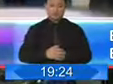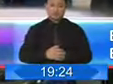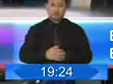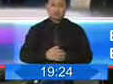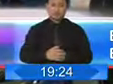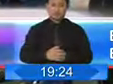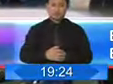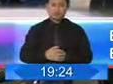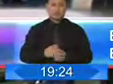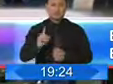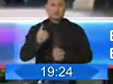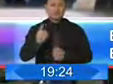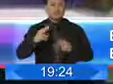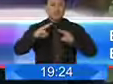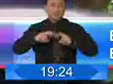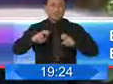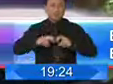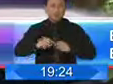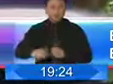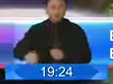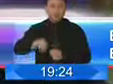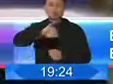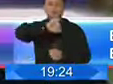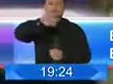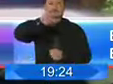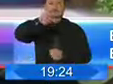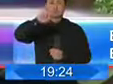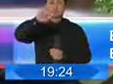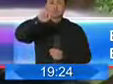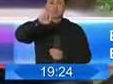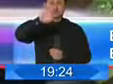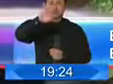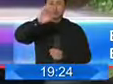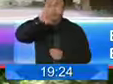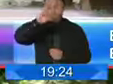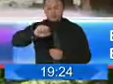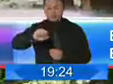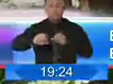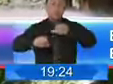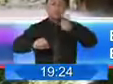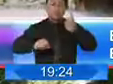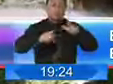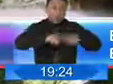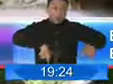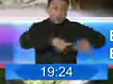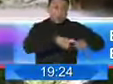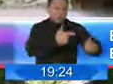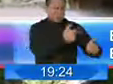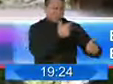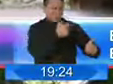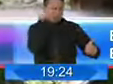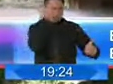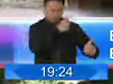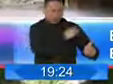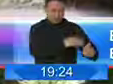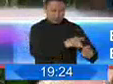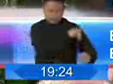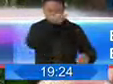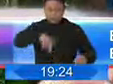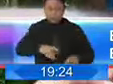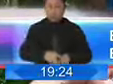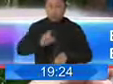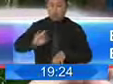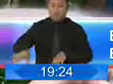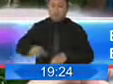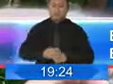primeras indagaciones, el decesado Juan Torres habría sido asesinado en otro lugar para luego dejarlo botado en esta bananera. Se ha